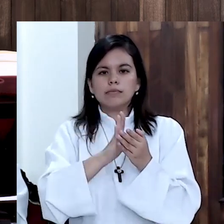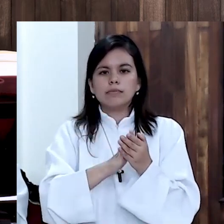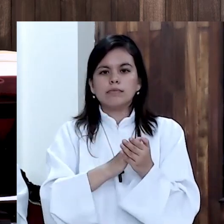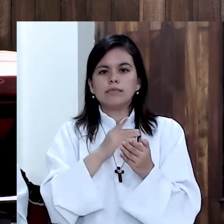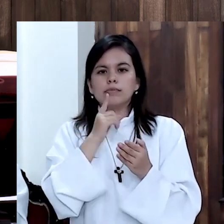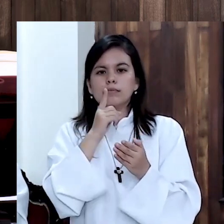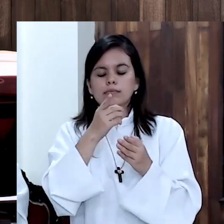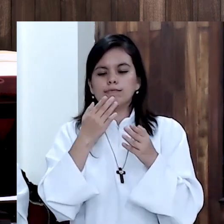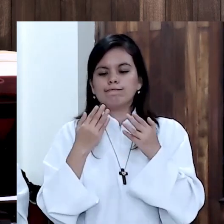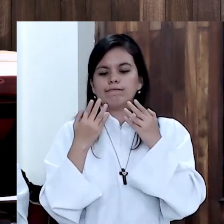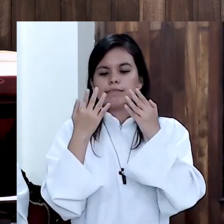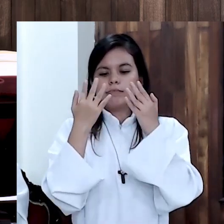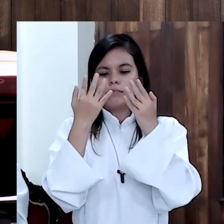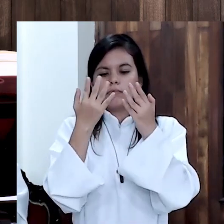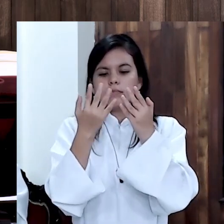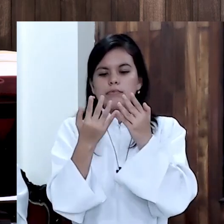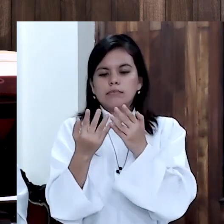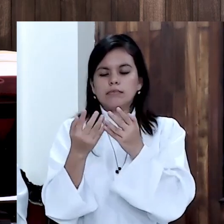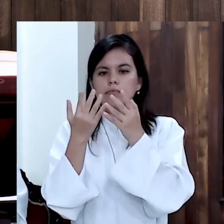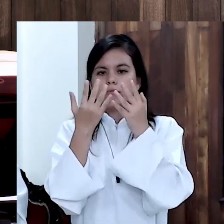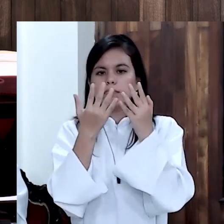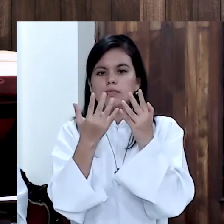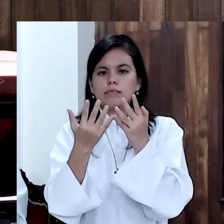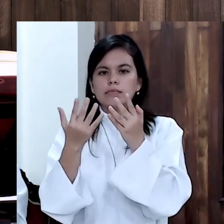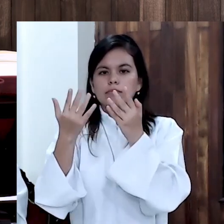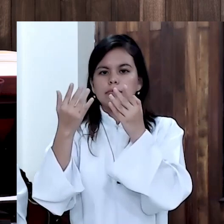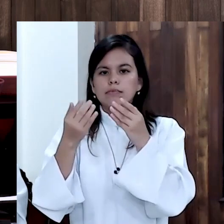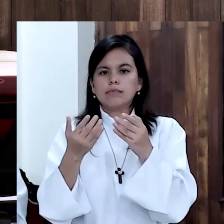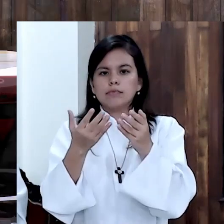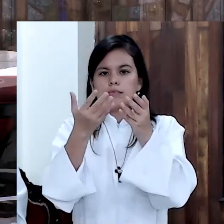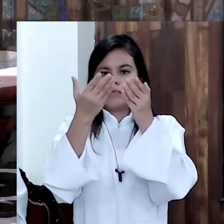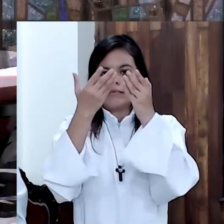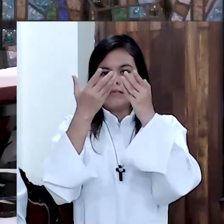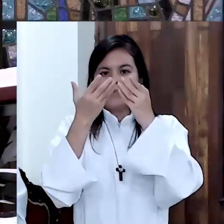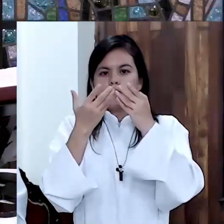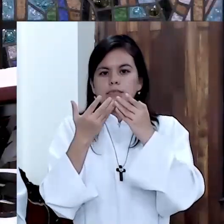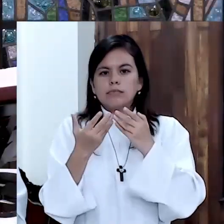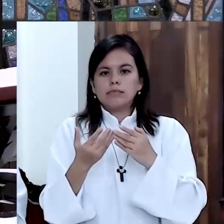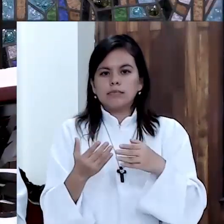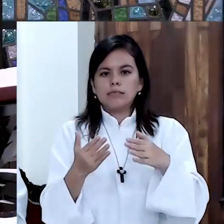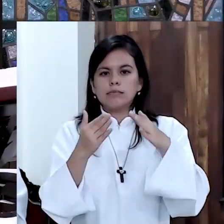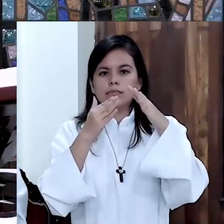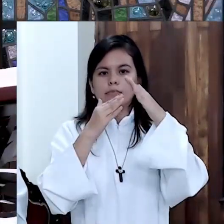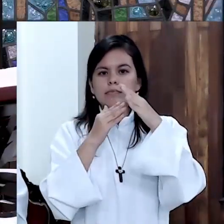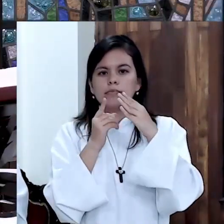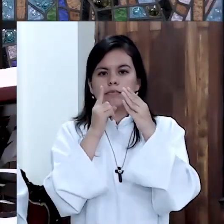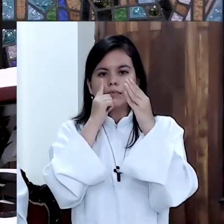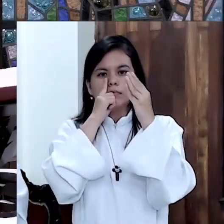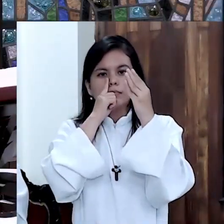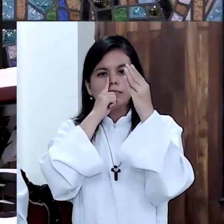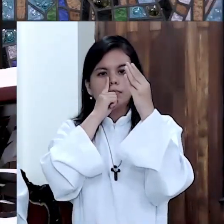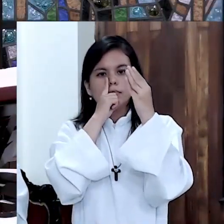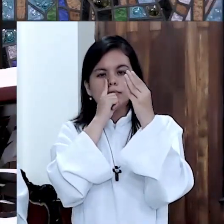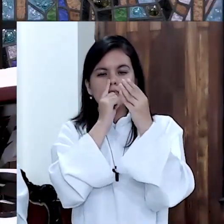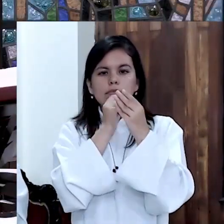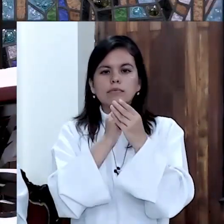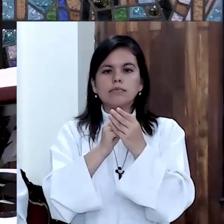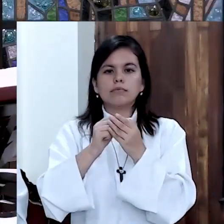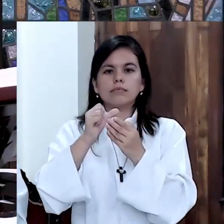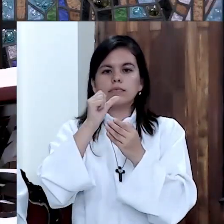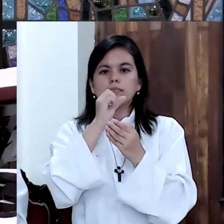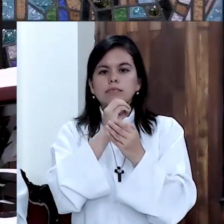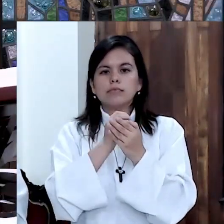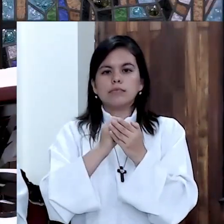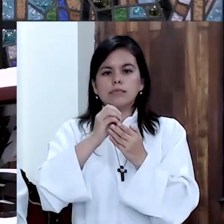mis manos abiertas reciben tu pan.